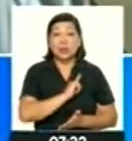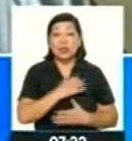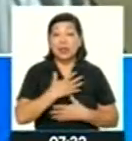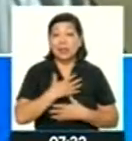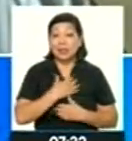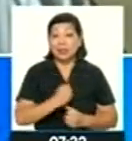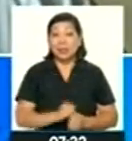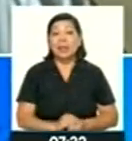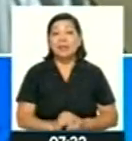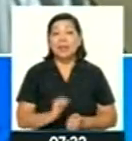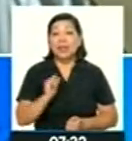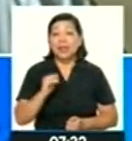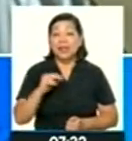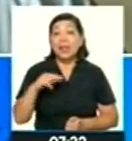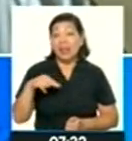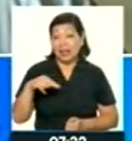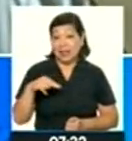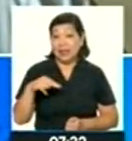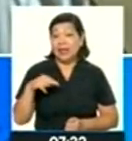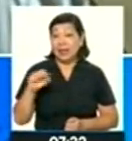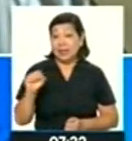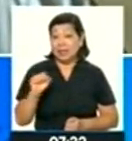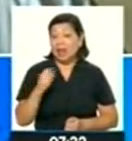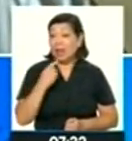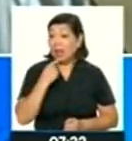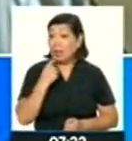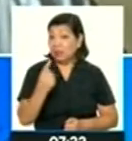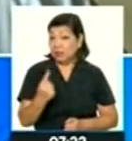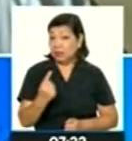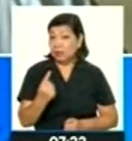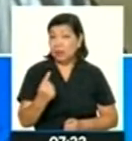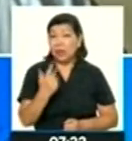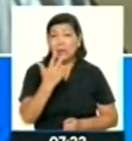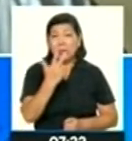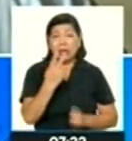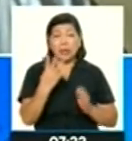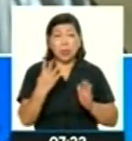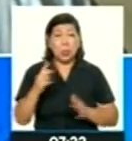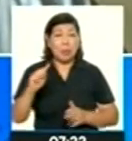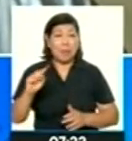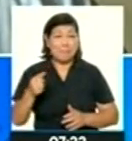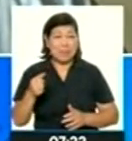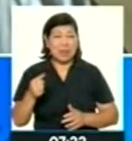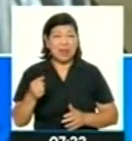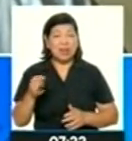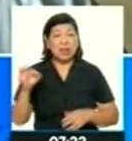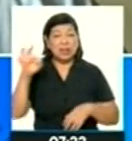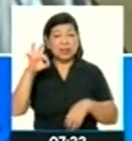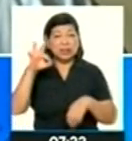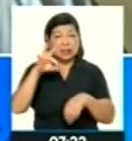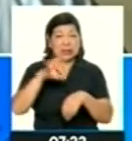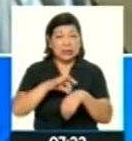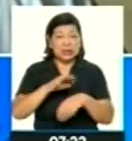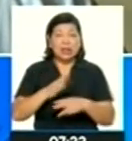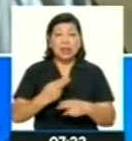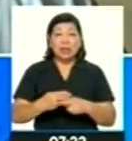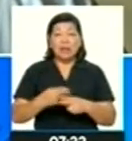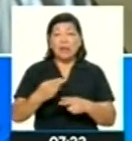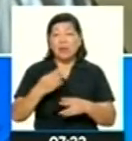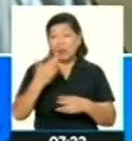el INS. El Ministerio de Salud ha reportado más de 39.000 casos de dengue en nuestro